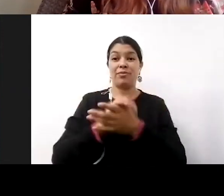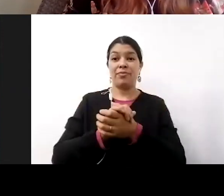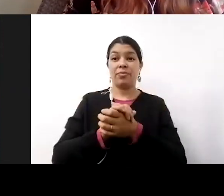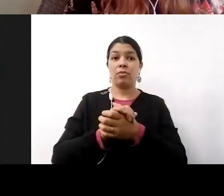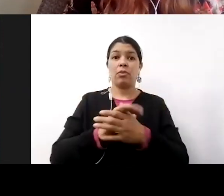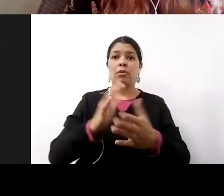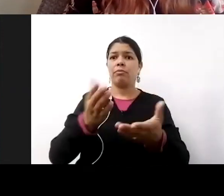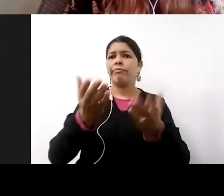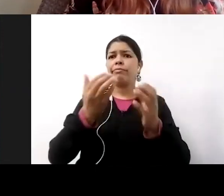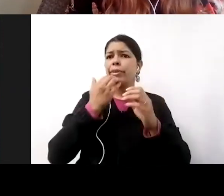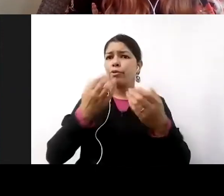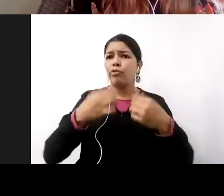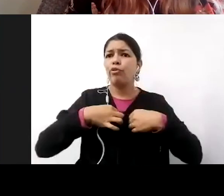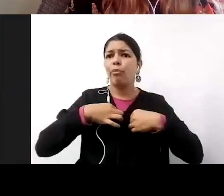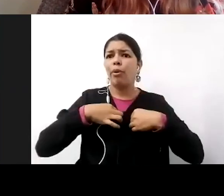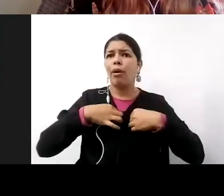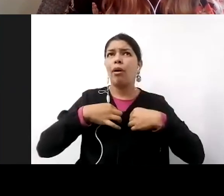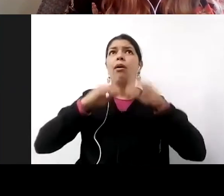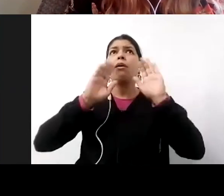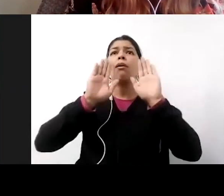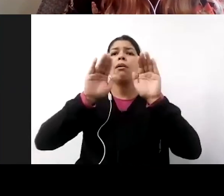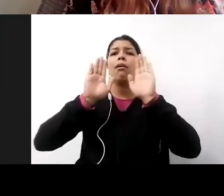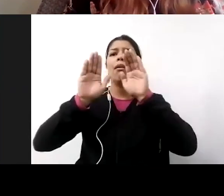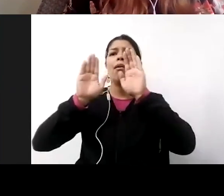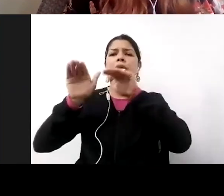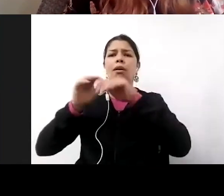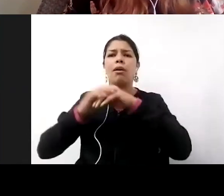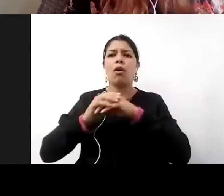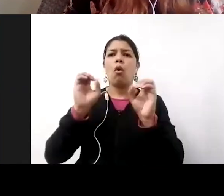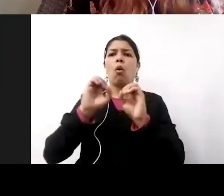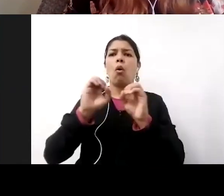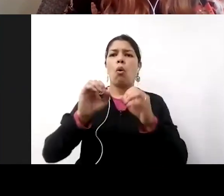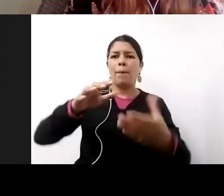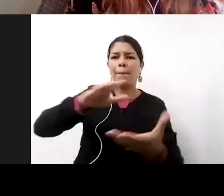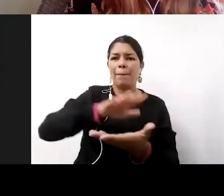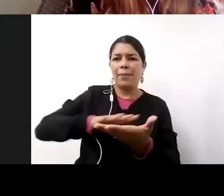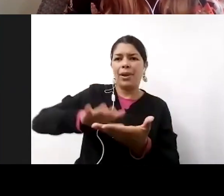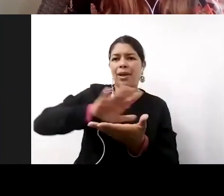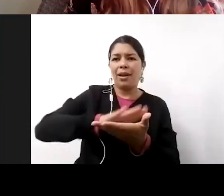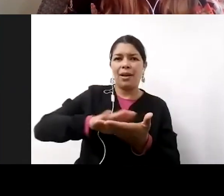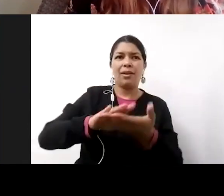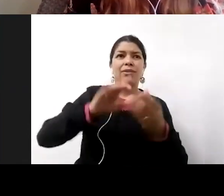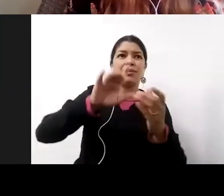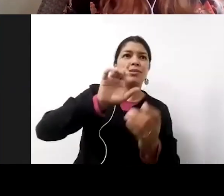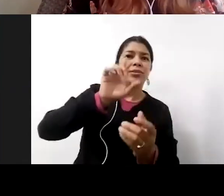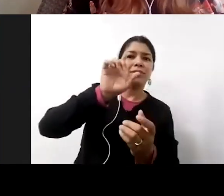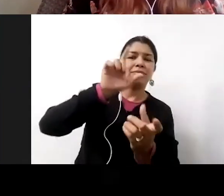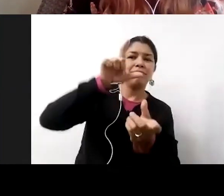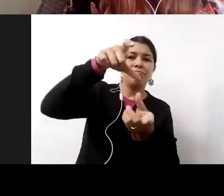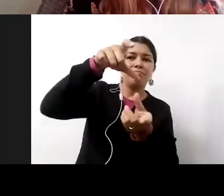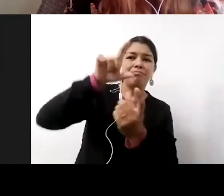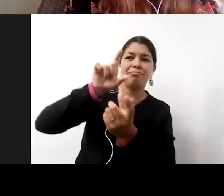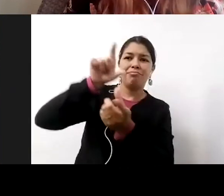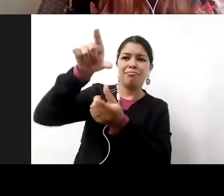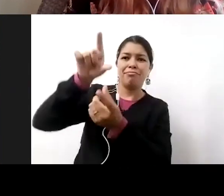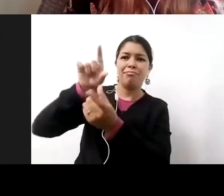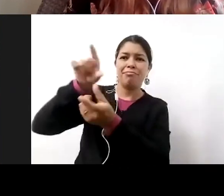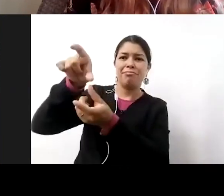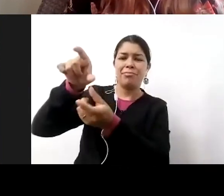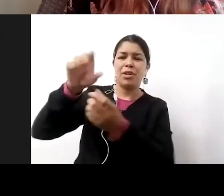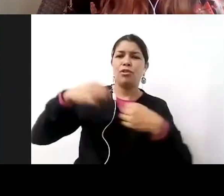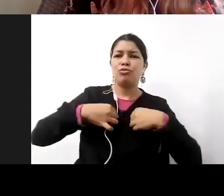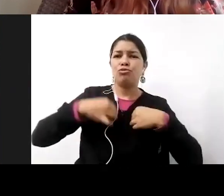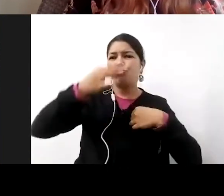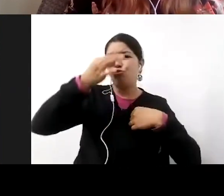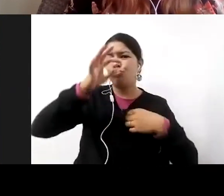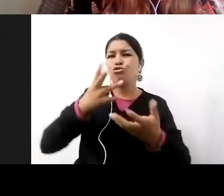colgar la ropa o el orden en la que se pone la loza o en dónde debe ir la ropa sucia. Un quinto motivo